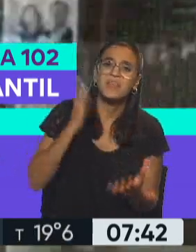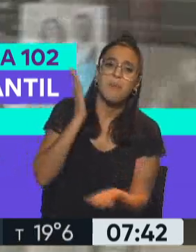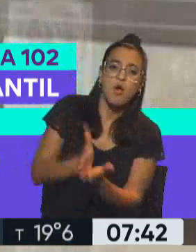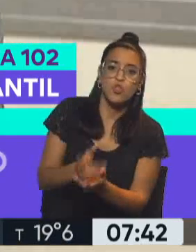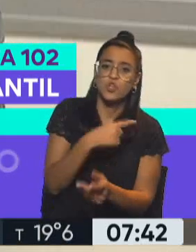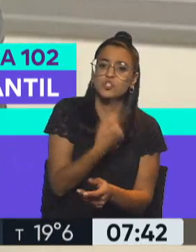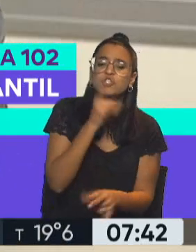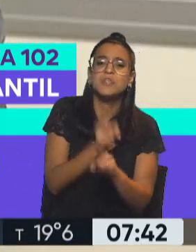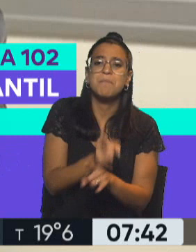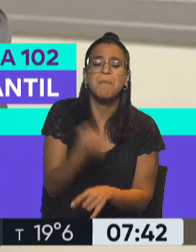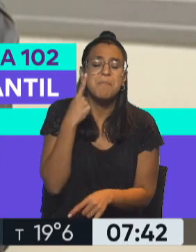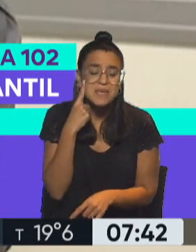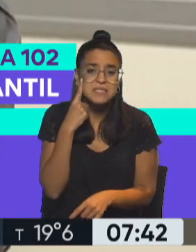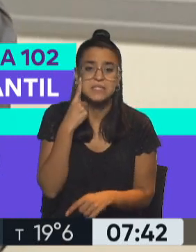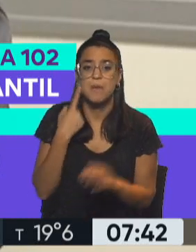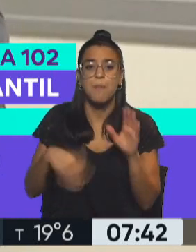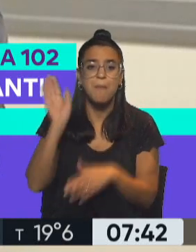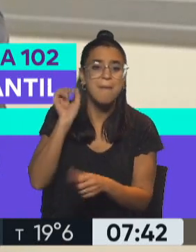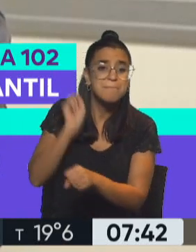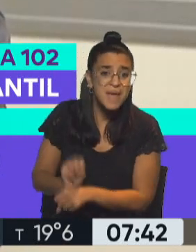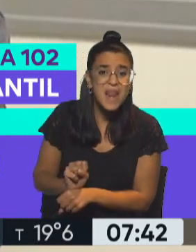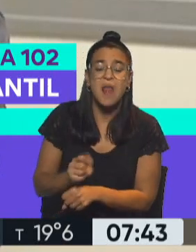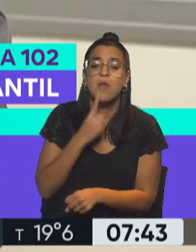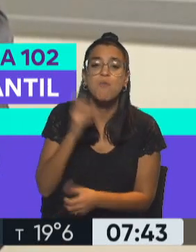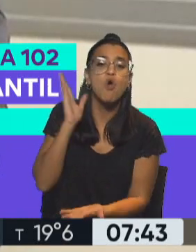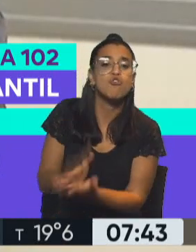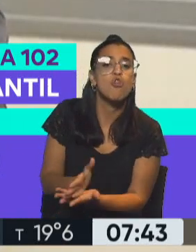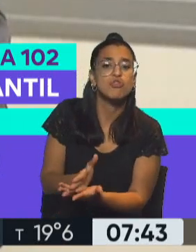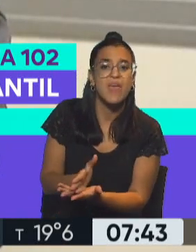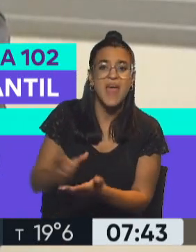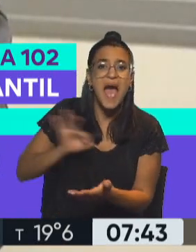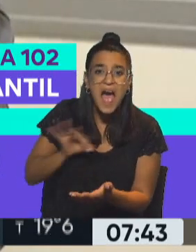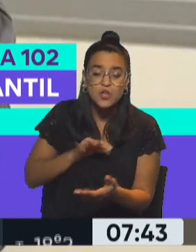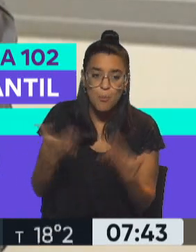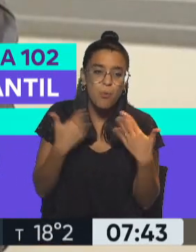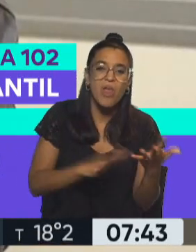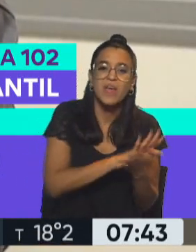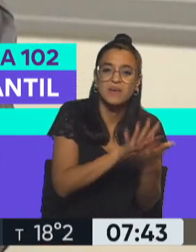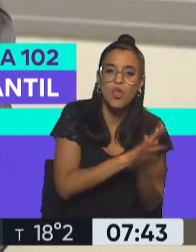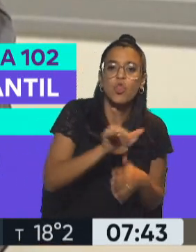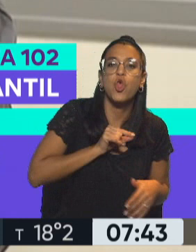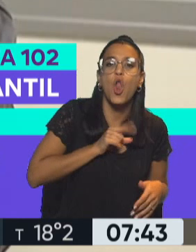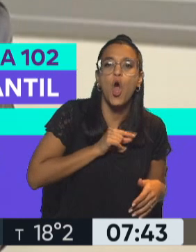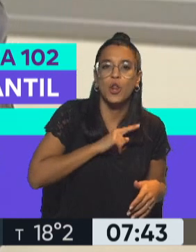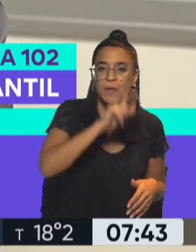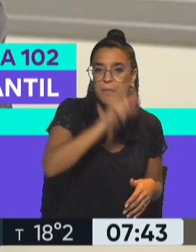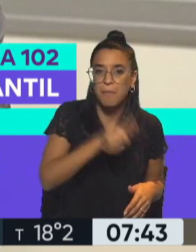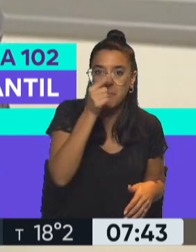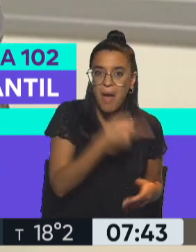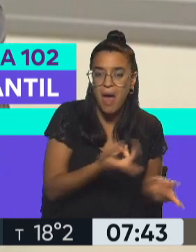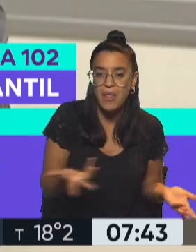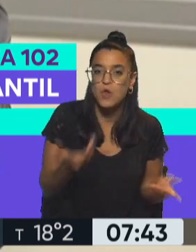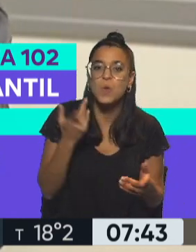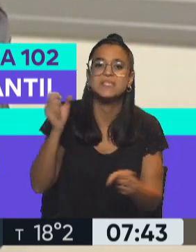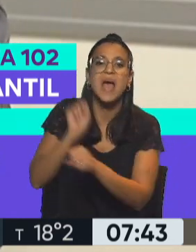nosotros siempre pensamos que, por lo menos en la parte penal, no hay ninguna condena medida en años que pueda resarcir el dolor de la víctima, ¿sí? No es una